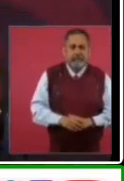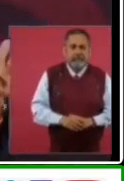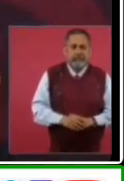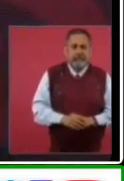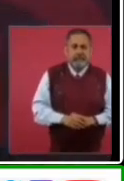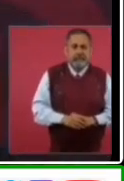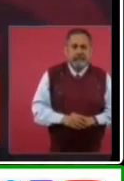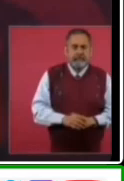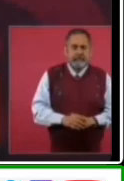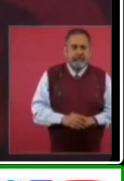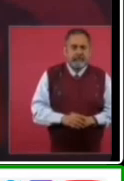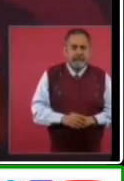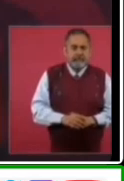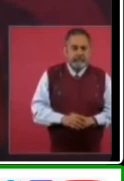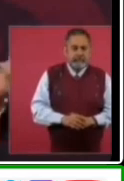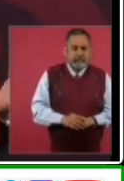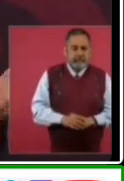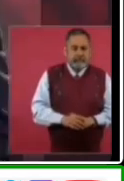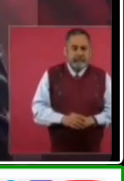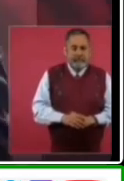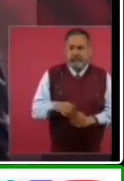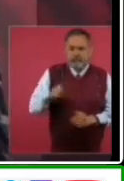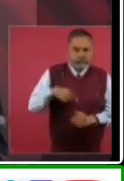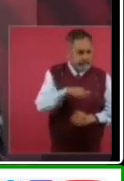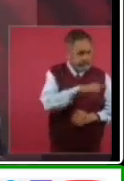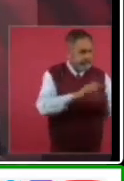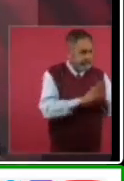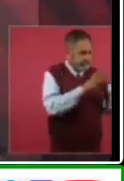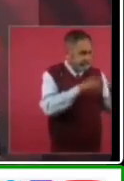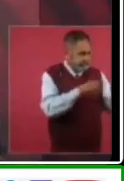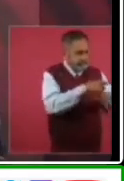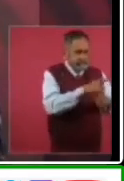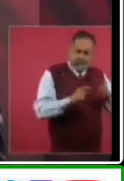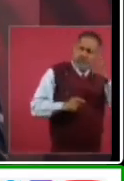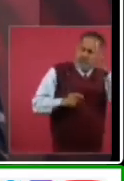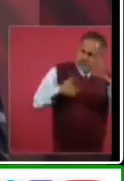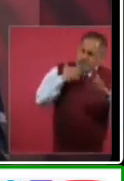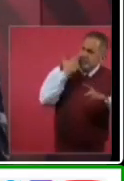Y que participen los que están.